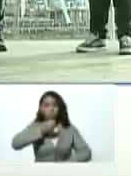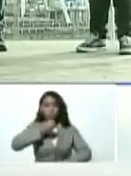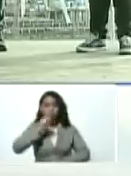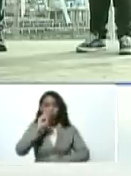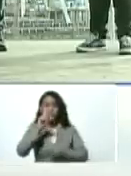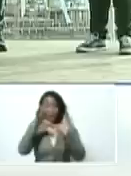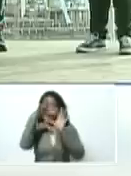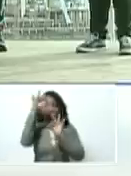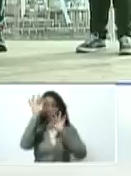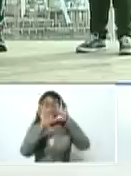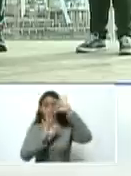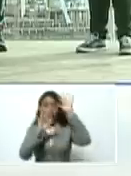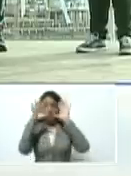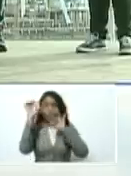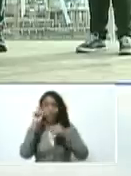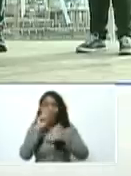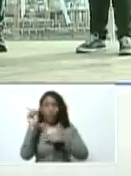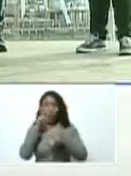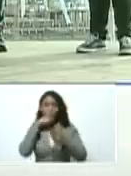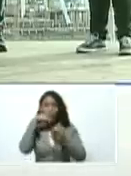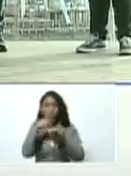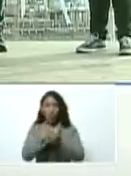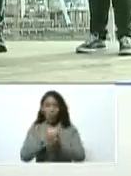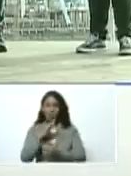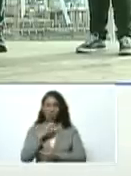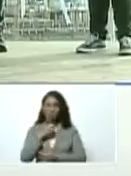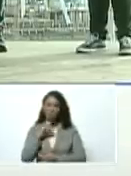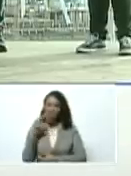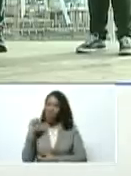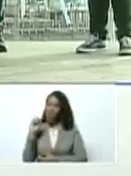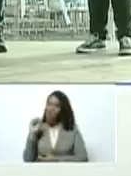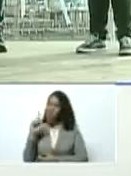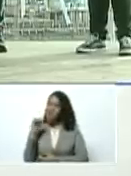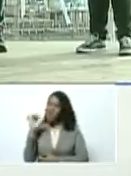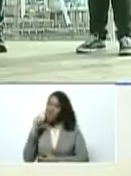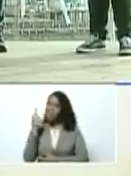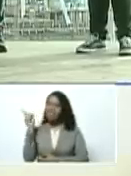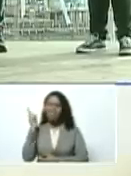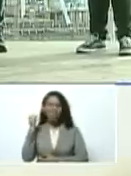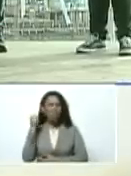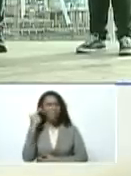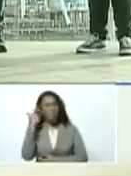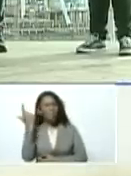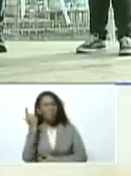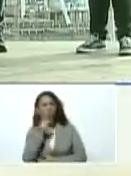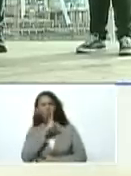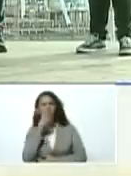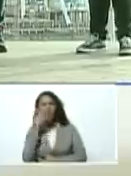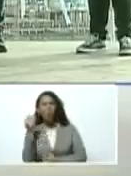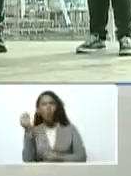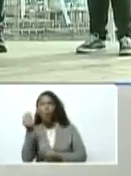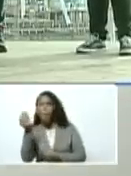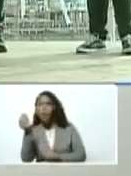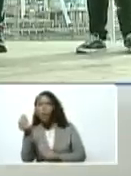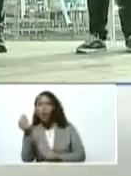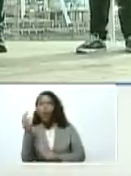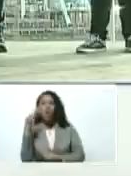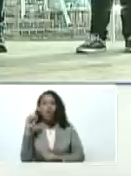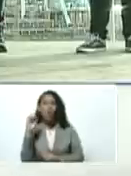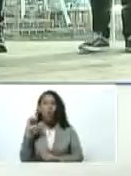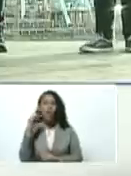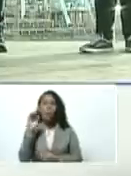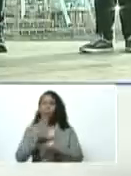¿no? Este le tiene un nombre raro, la Nolia. Nolia, ¿qué le dice él? ¿Cómo? ¿Por qué le dicen